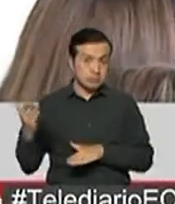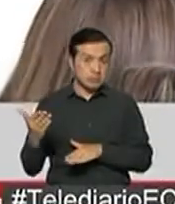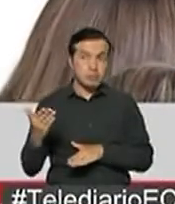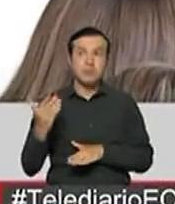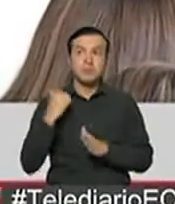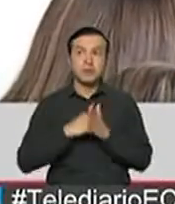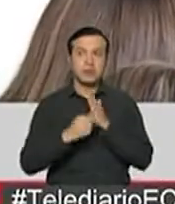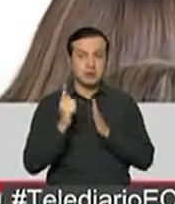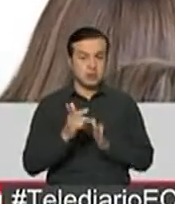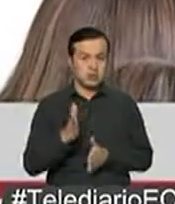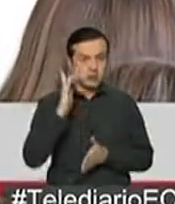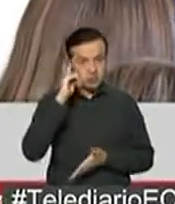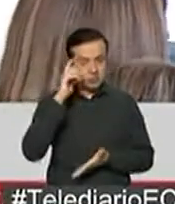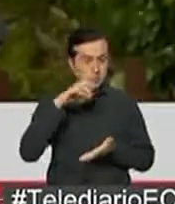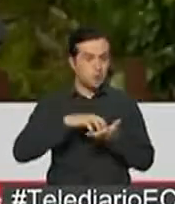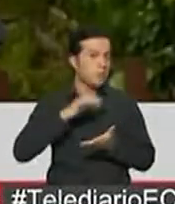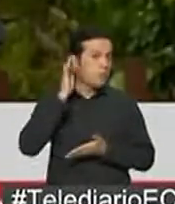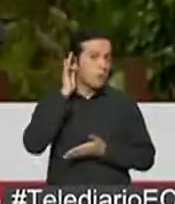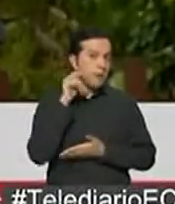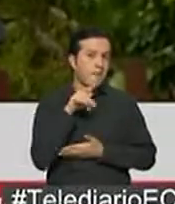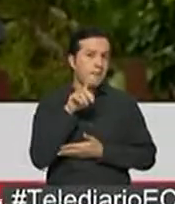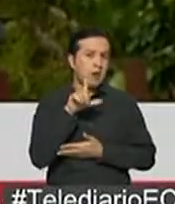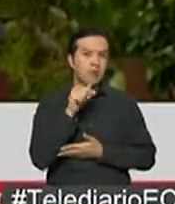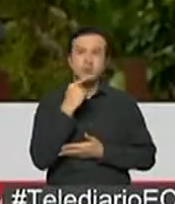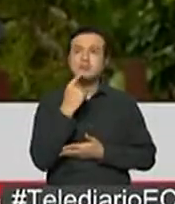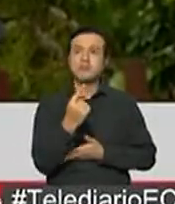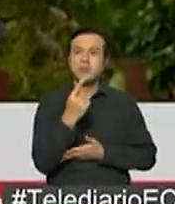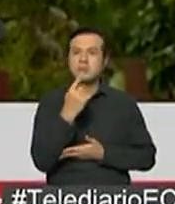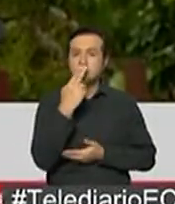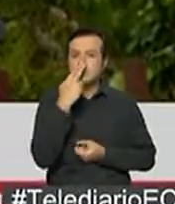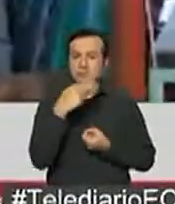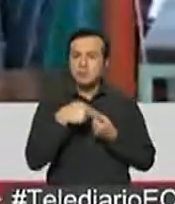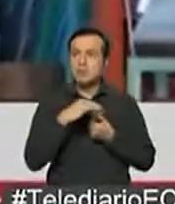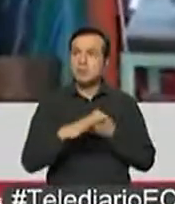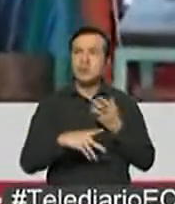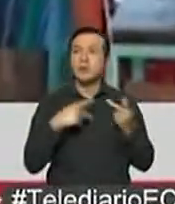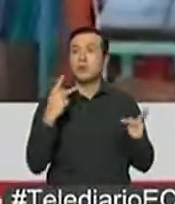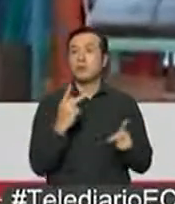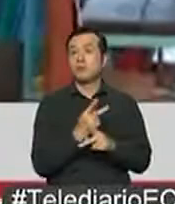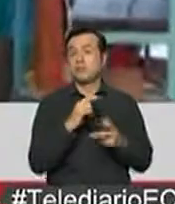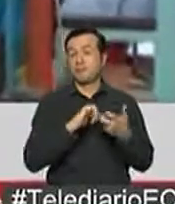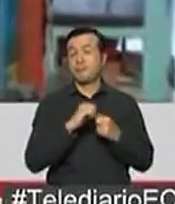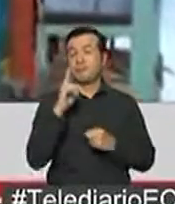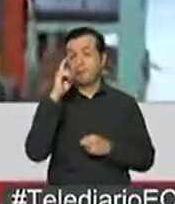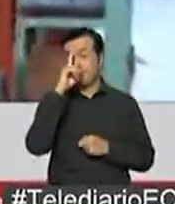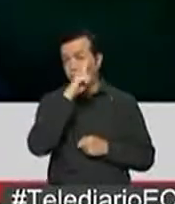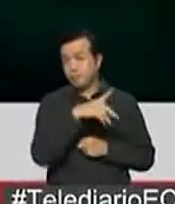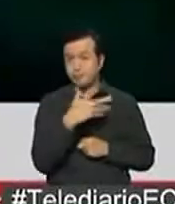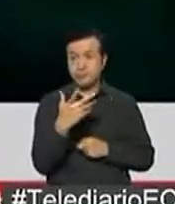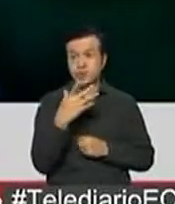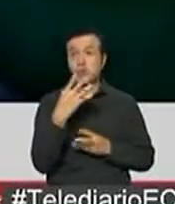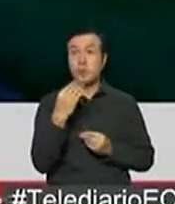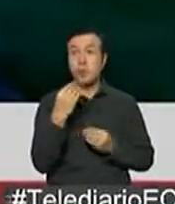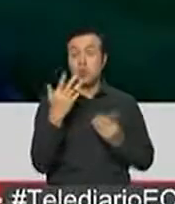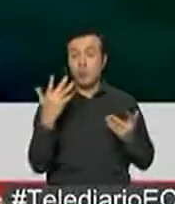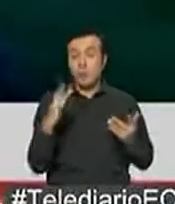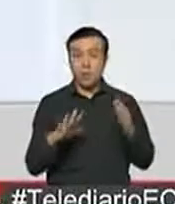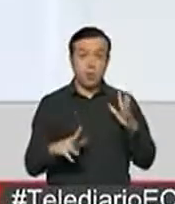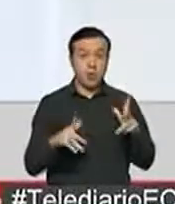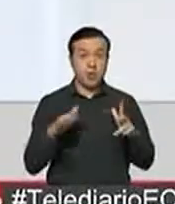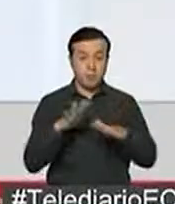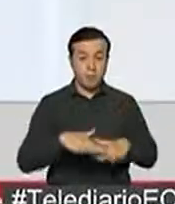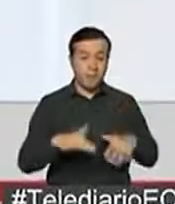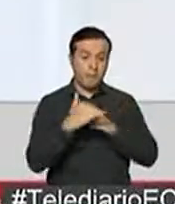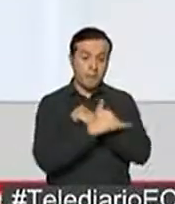de gobierno maría paula romo explicó que el contrabando implica una industria criminal que ha contaminado agentes estatales un país